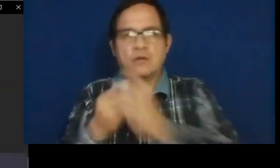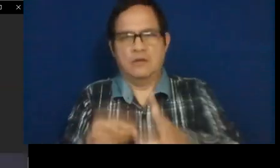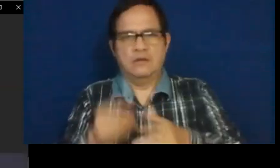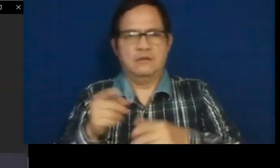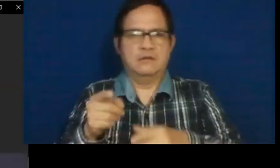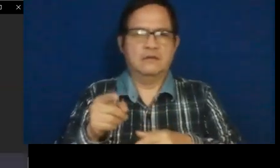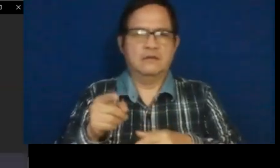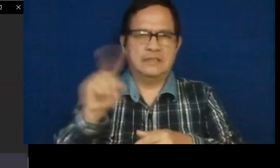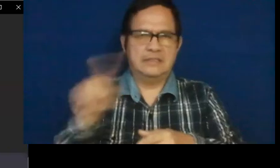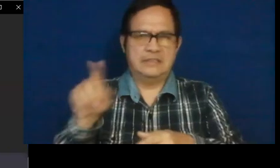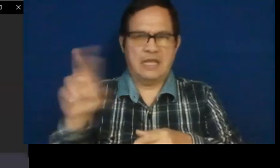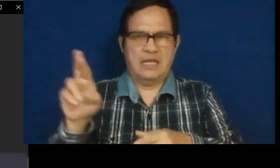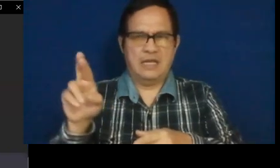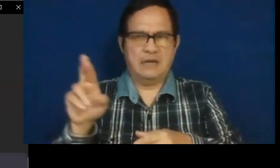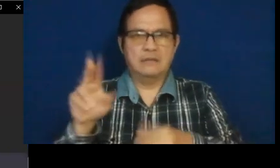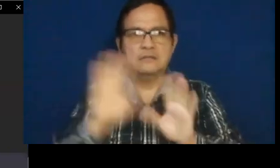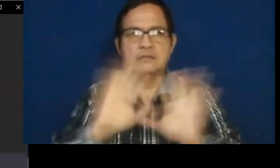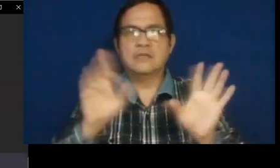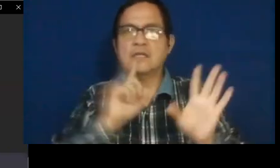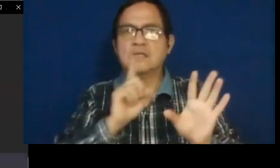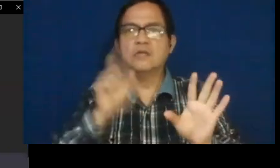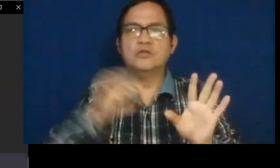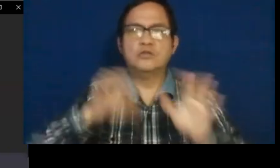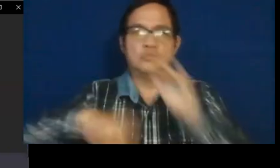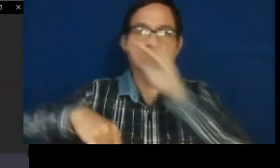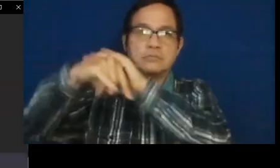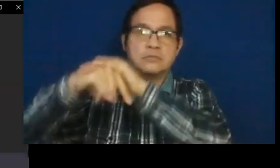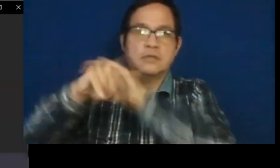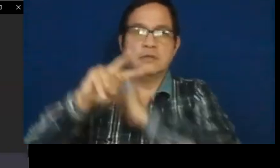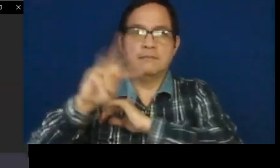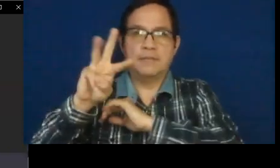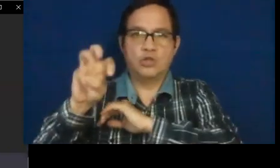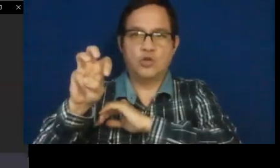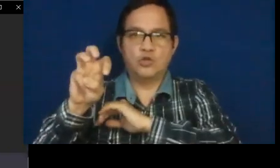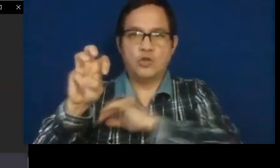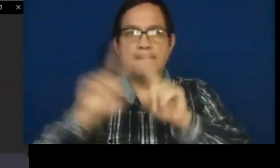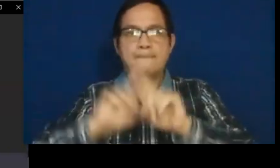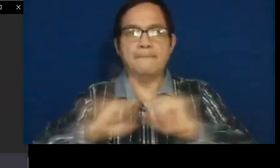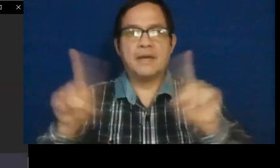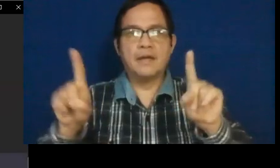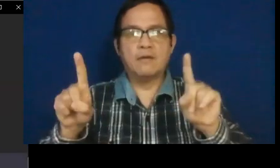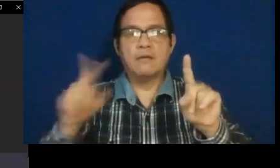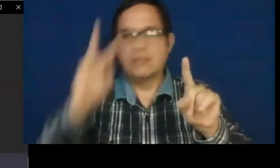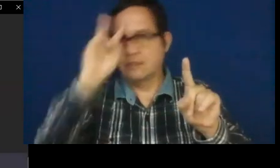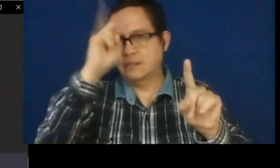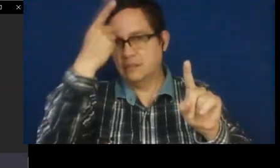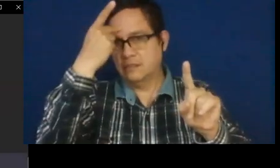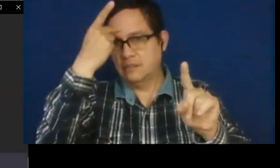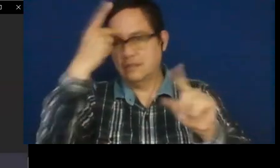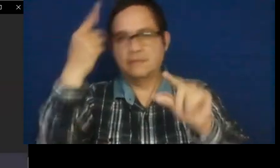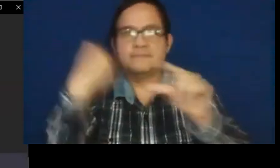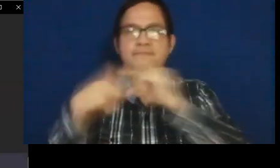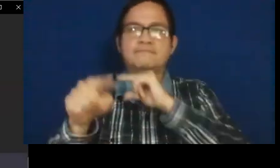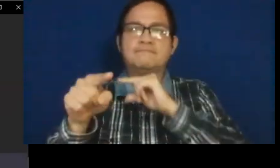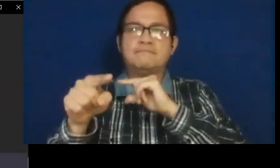días. Lo que pasa, pues en mi caso yo lo entregué el día 28, Ok. pero me equivoqué y se lo envié al